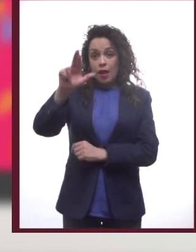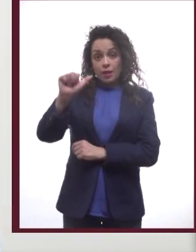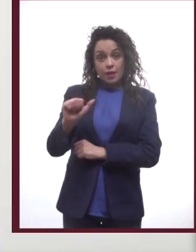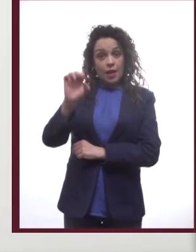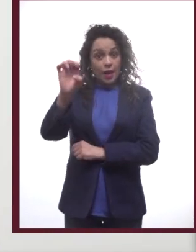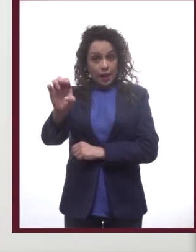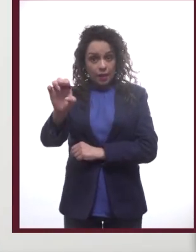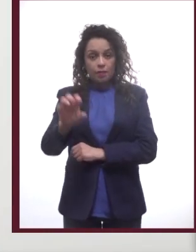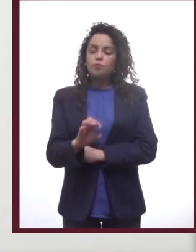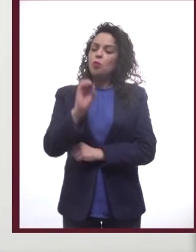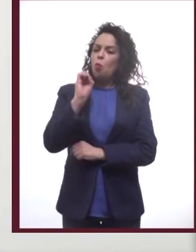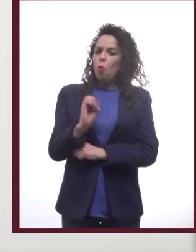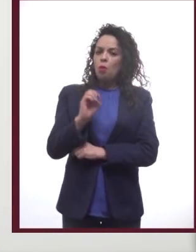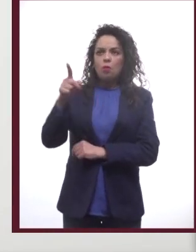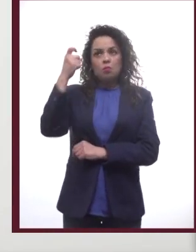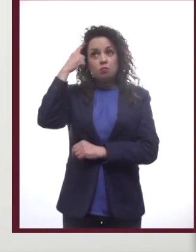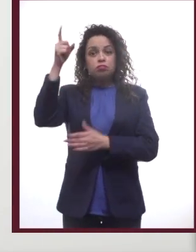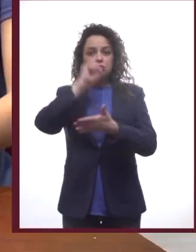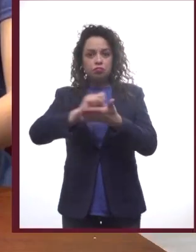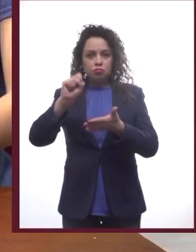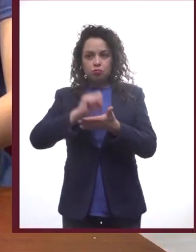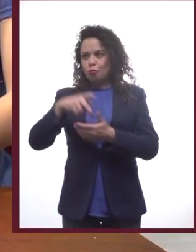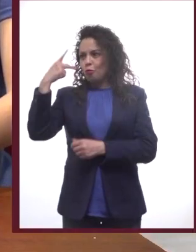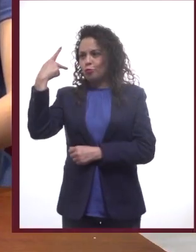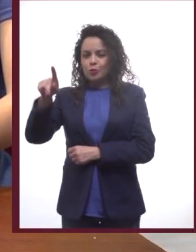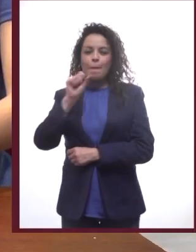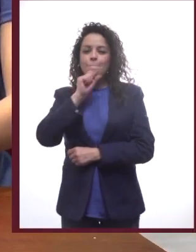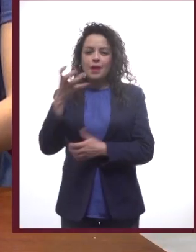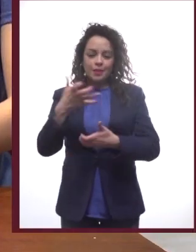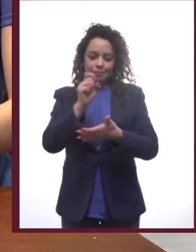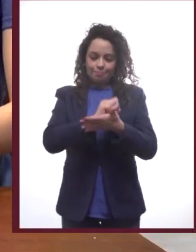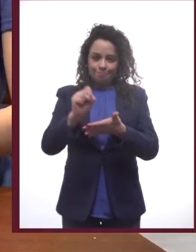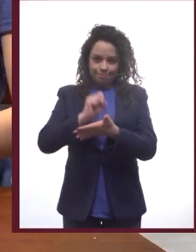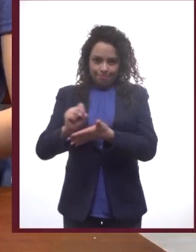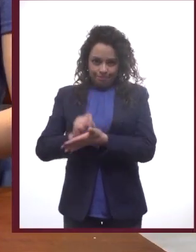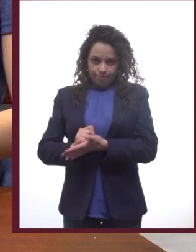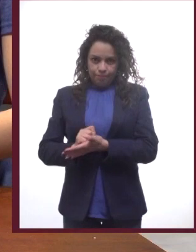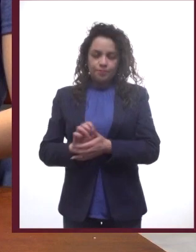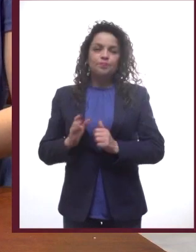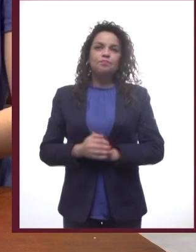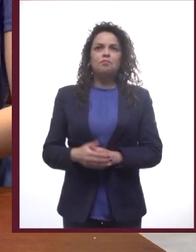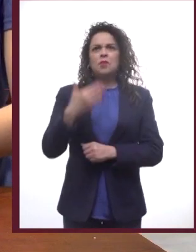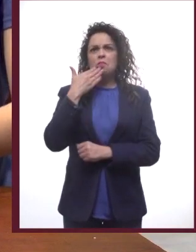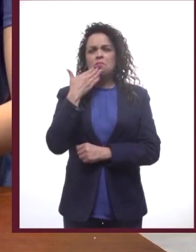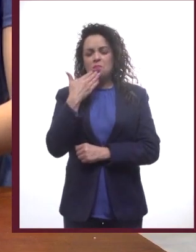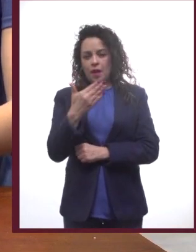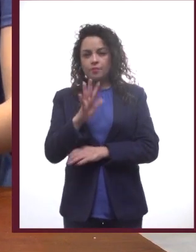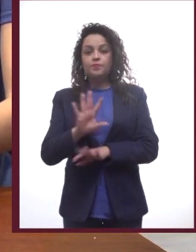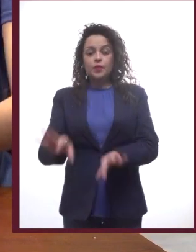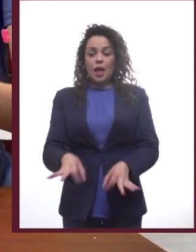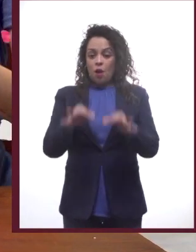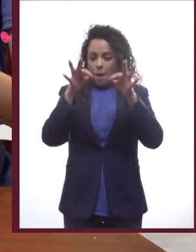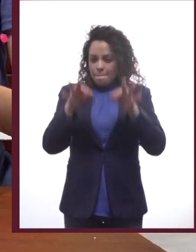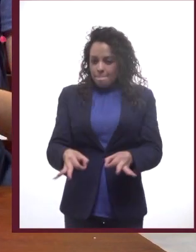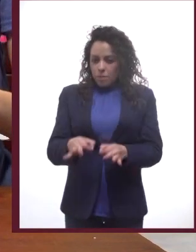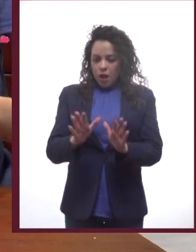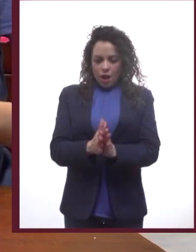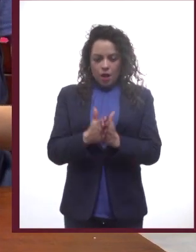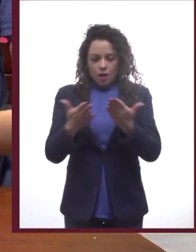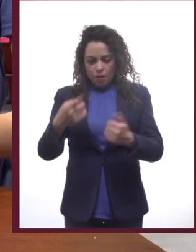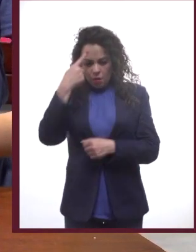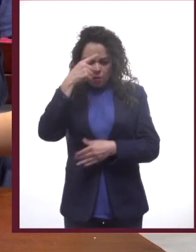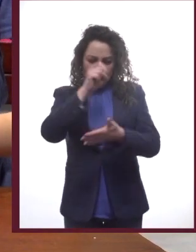Lengua Española o el autor mismo. Un buen libro para conocer más sobre escribir